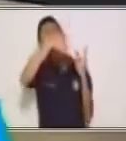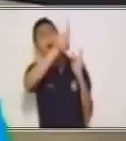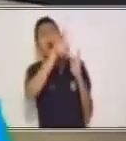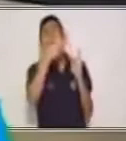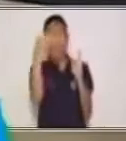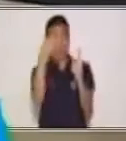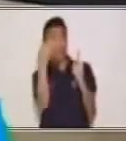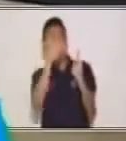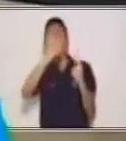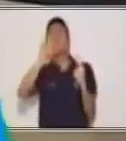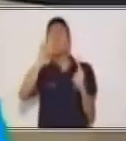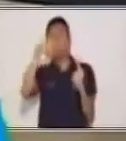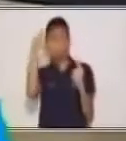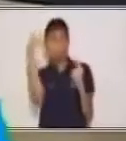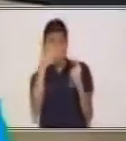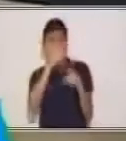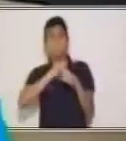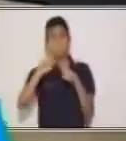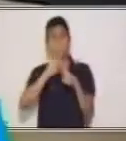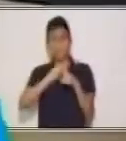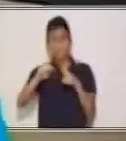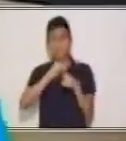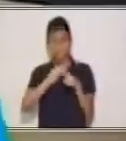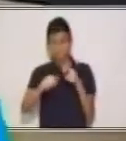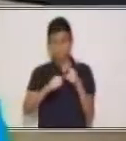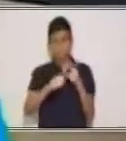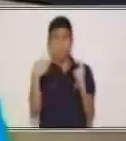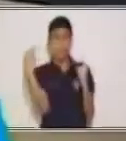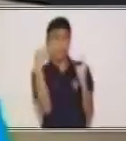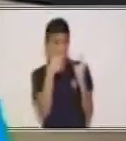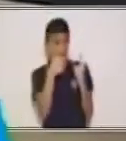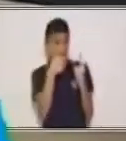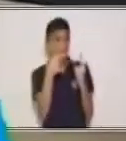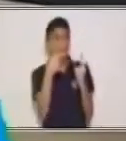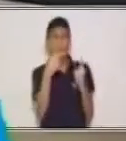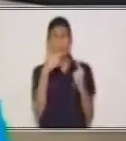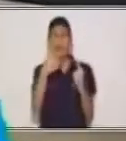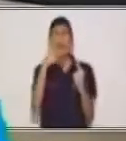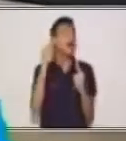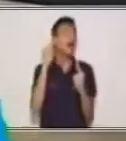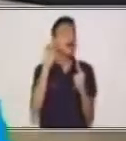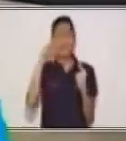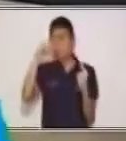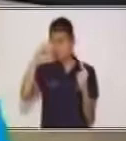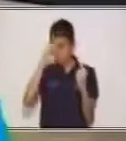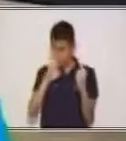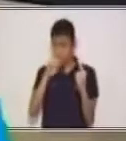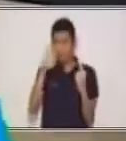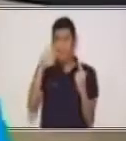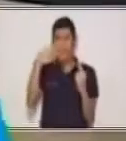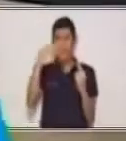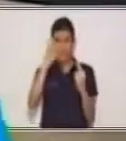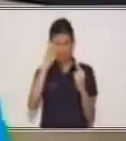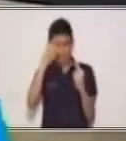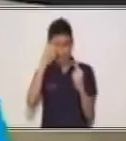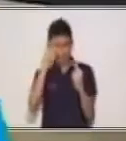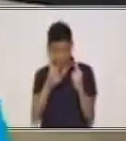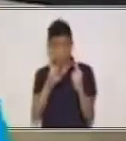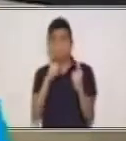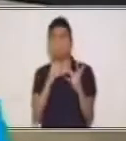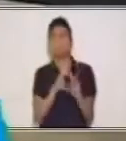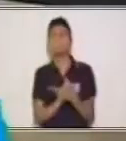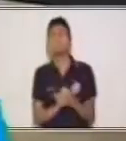está estudiando, está practicando, ¿sí? Entonces, él es el que está realizando la acción. Y expreso y